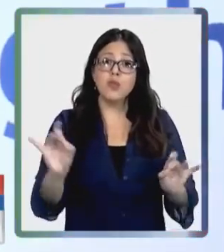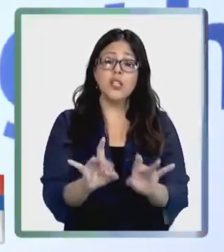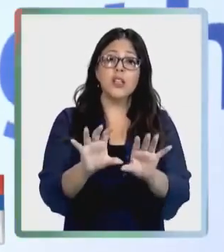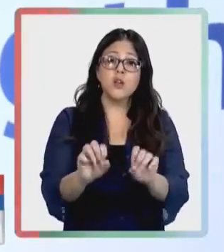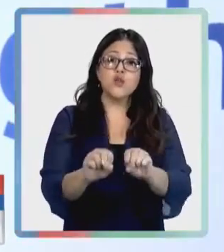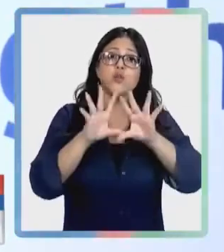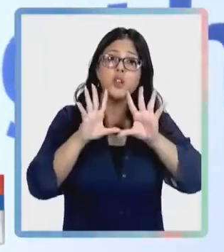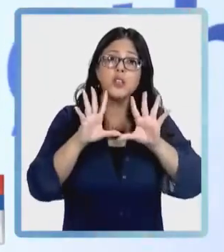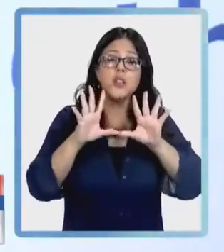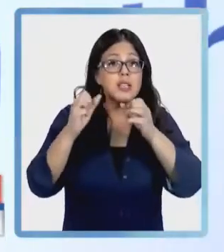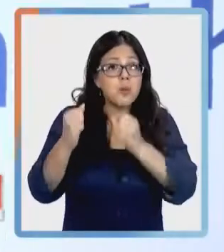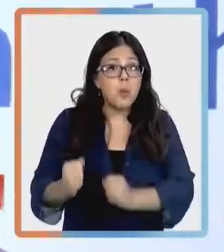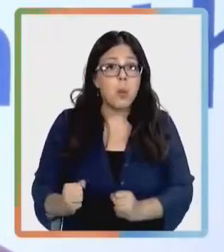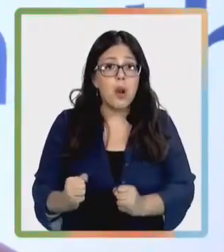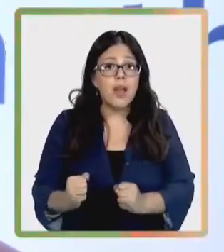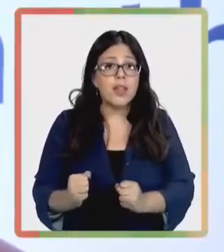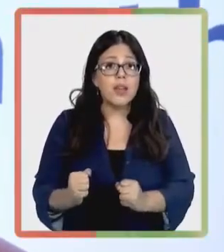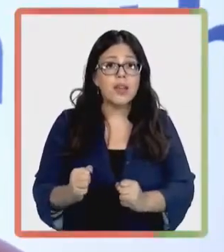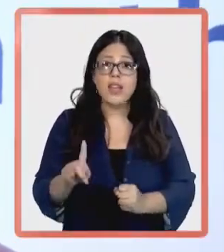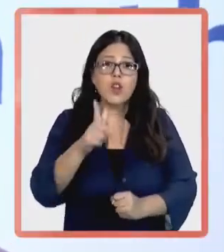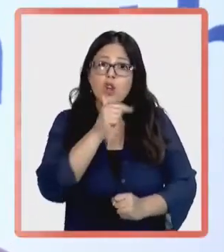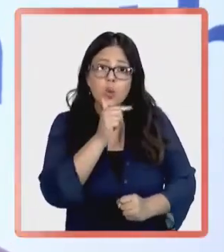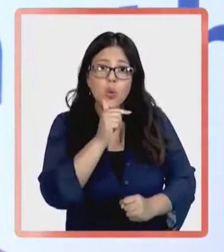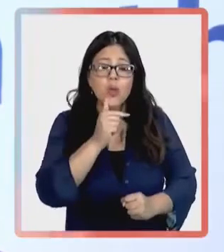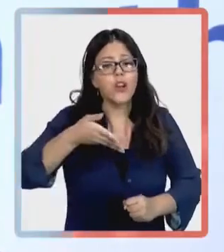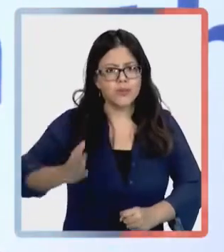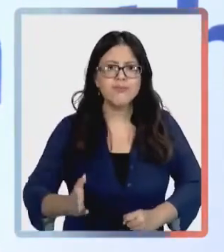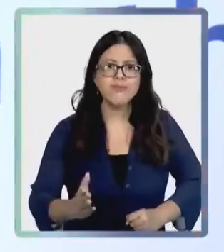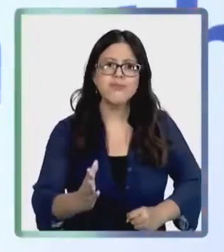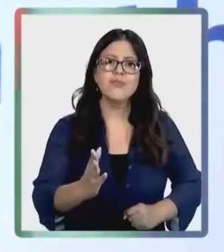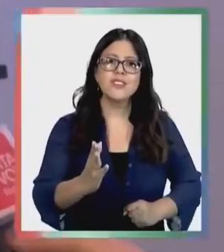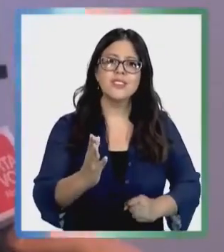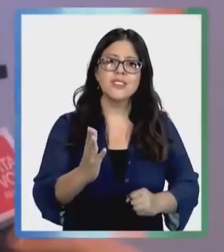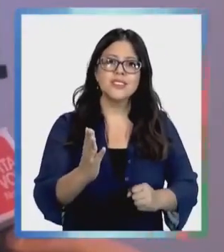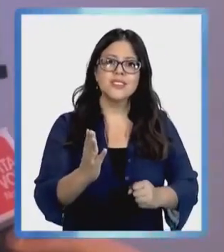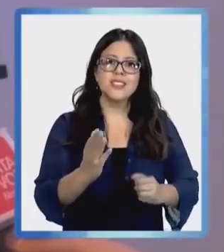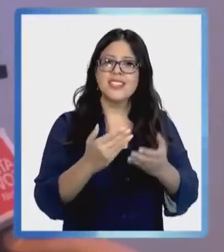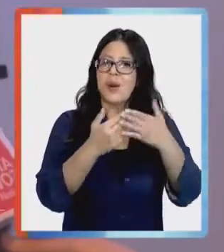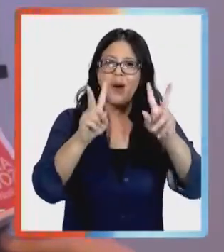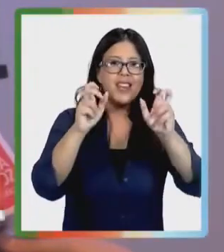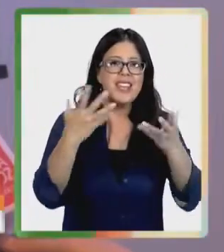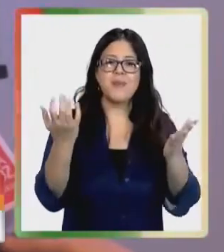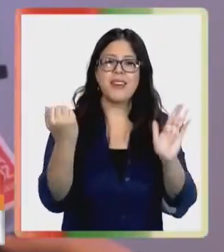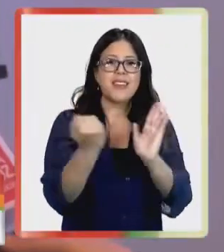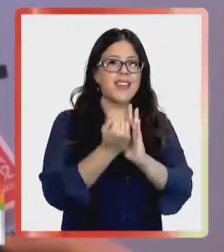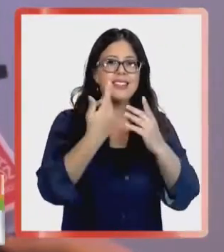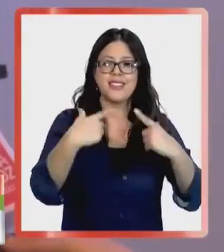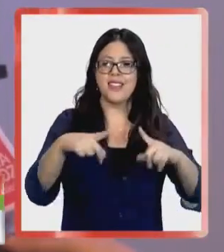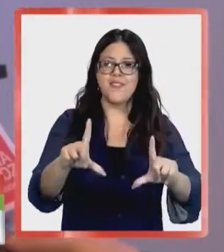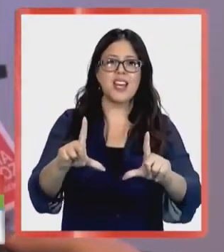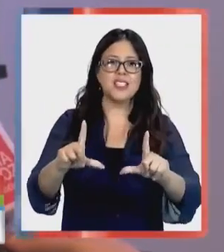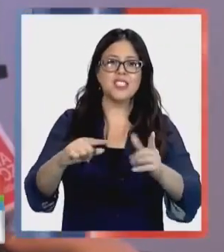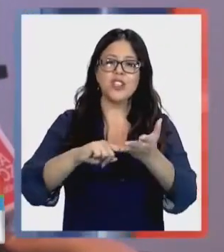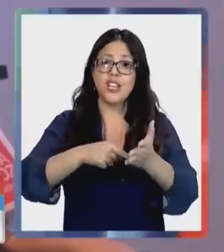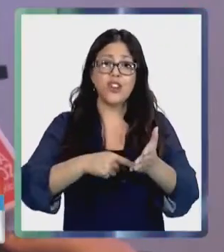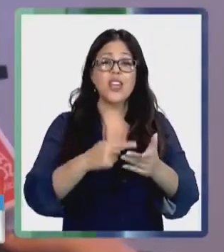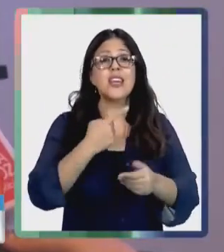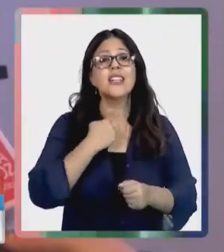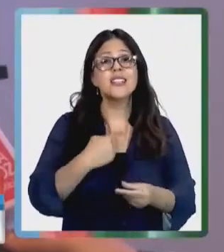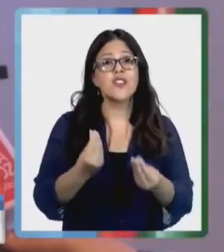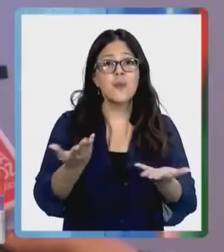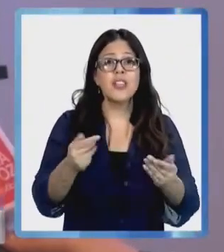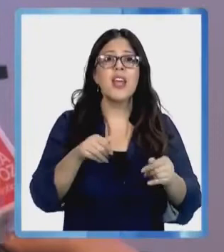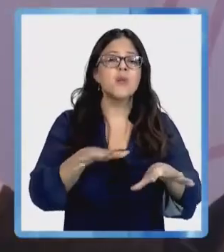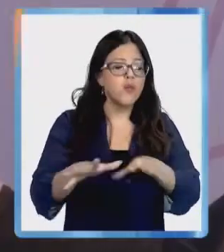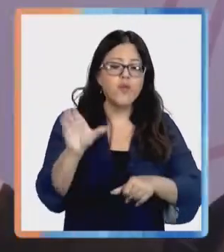y se metan a cualquier certificación de tecnología que vean y que les interese claramente. Hay que moverse, hay que buscar oportunidades. Existen y los incentivo a todos a que puedan